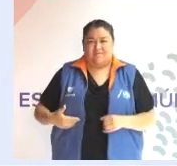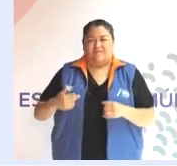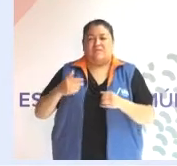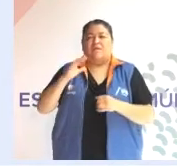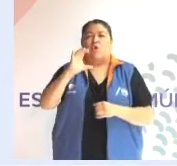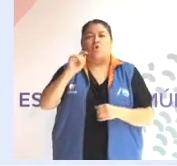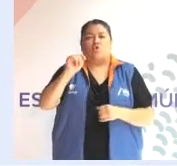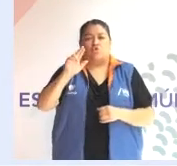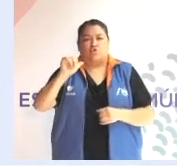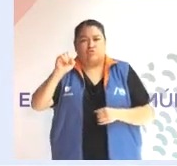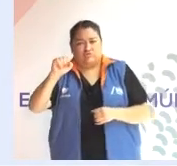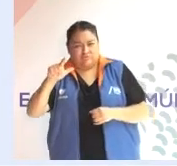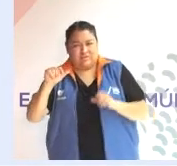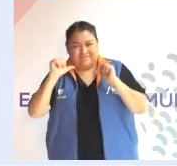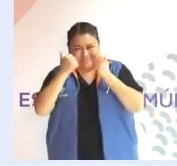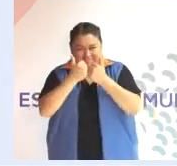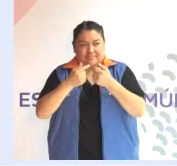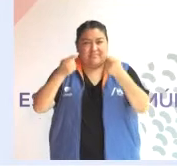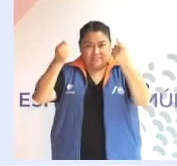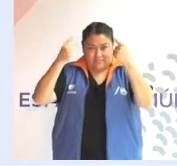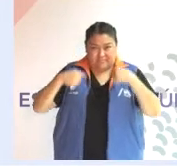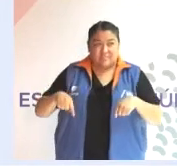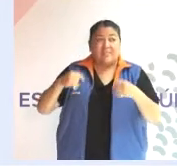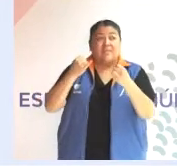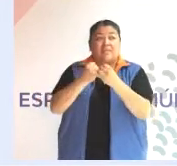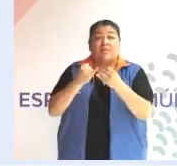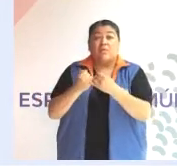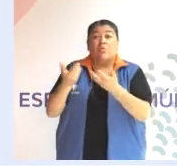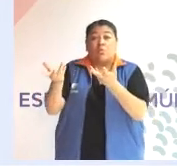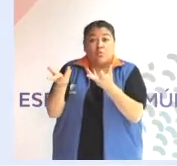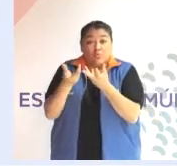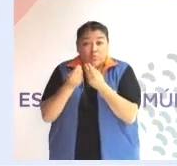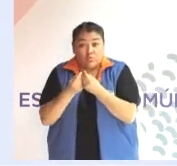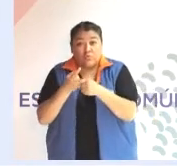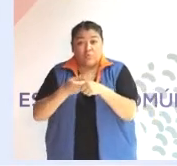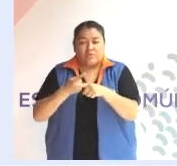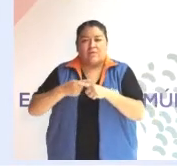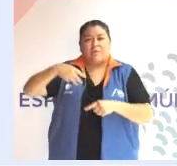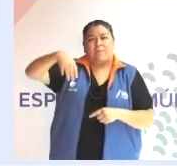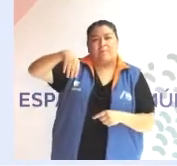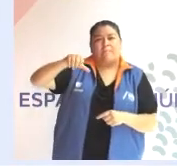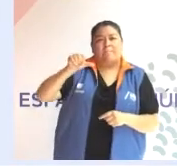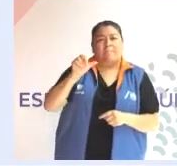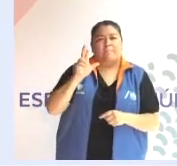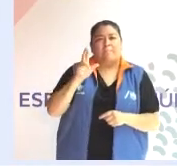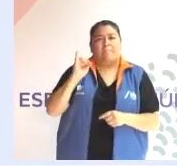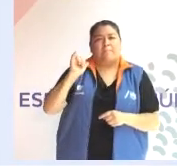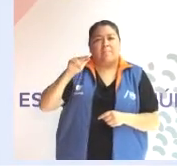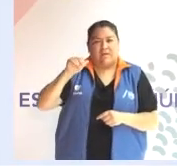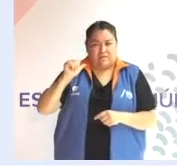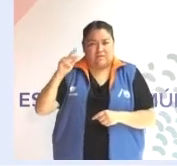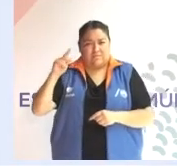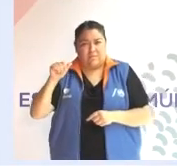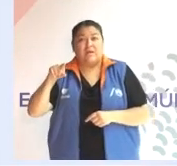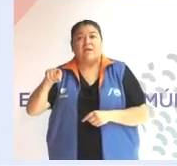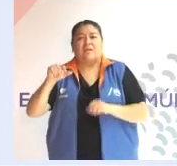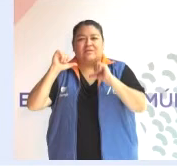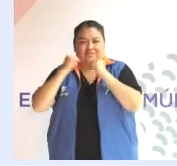Social. Y de igual modo nos acompaña en este conversatorio Mariana Perales, directora de Hagámoslo